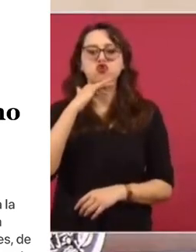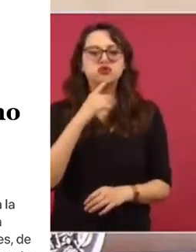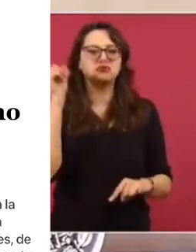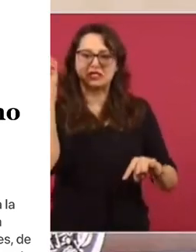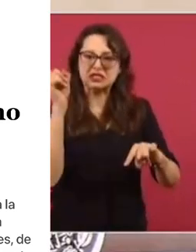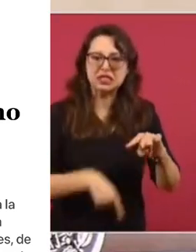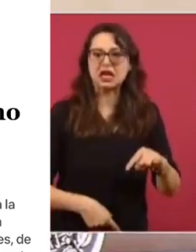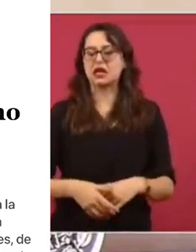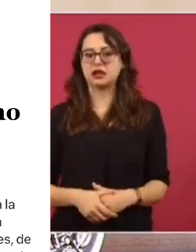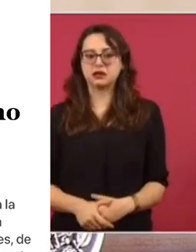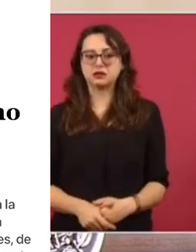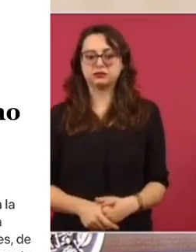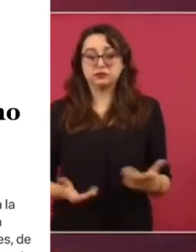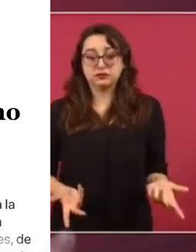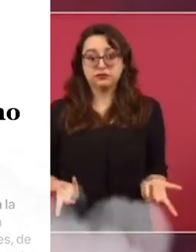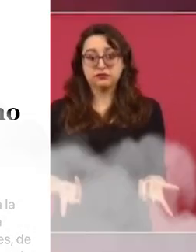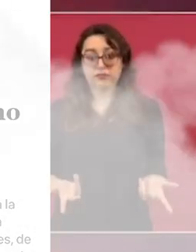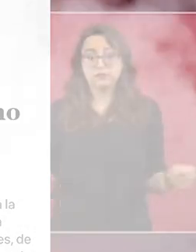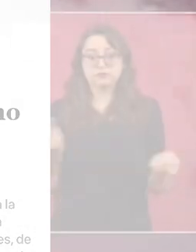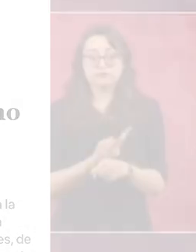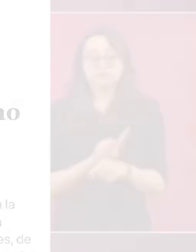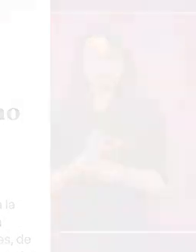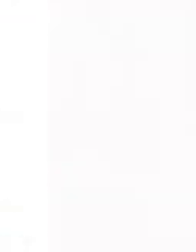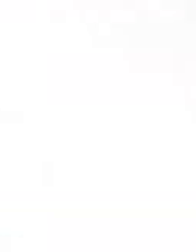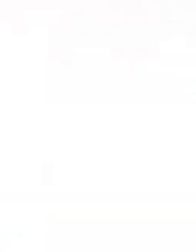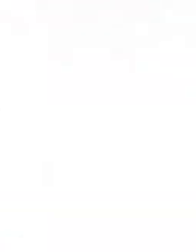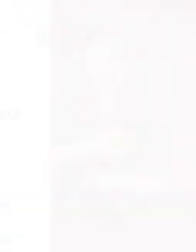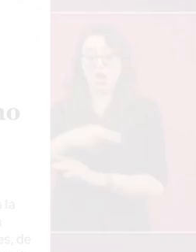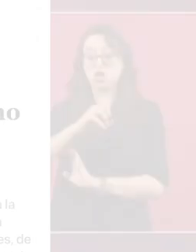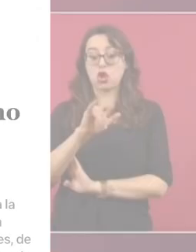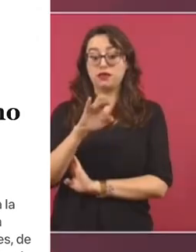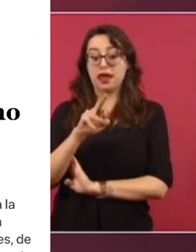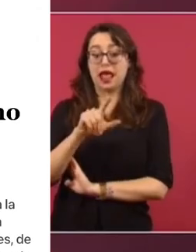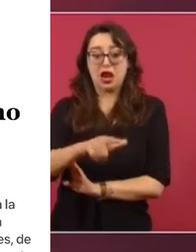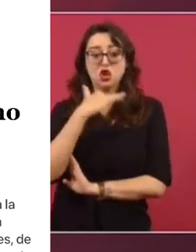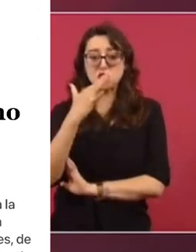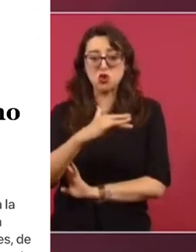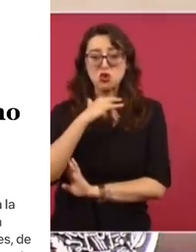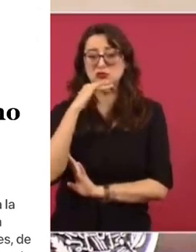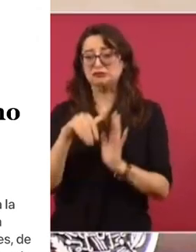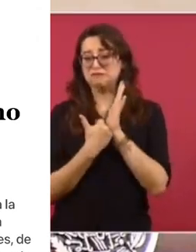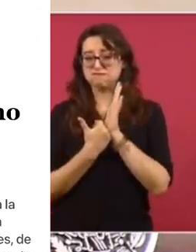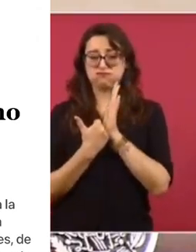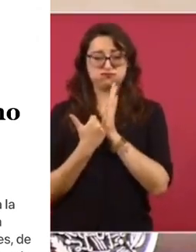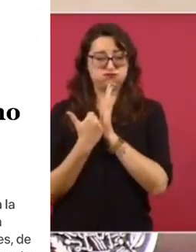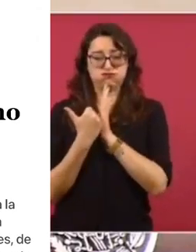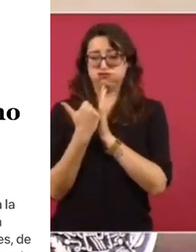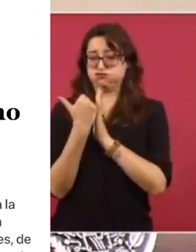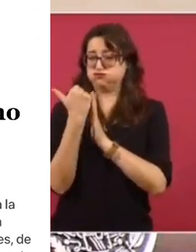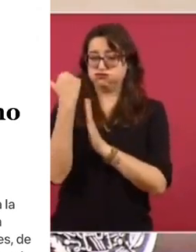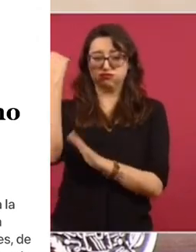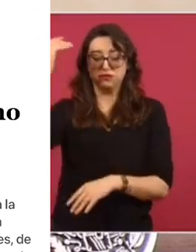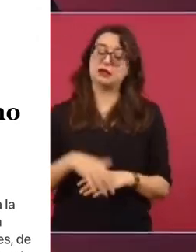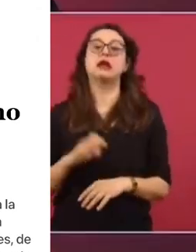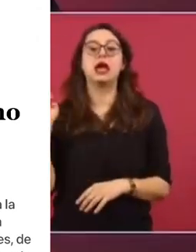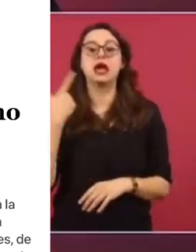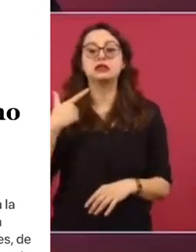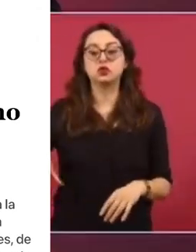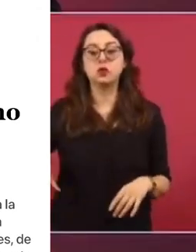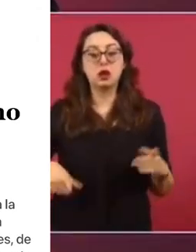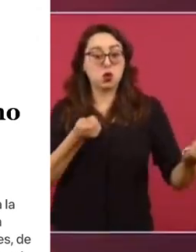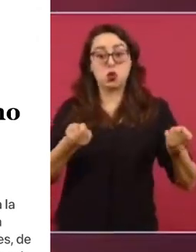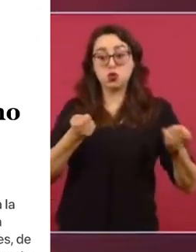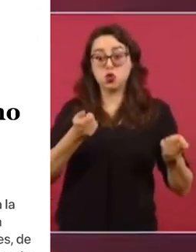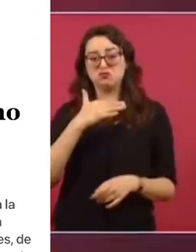corrupción creció más que nunca en el periodo neoliberal, cuando dominaba los de la oposición.